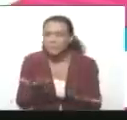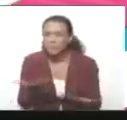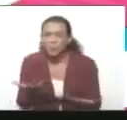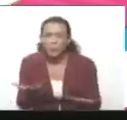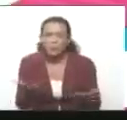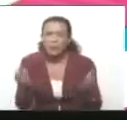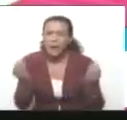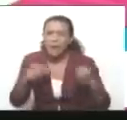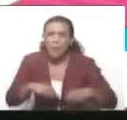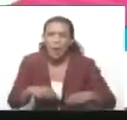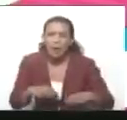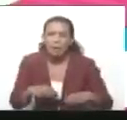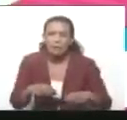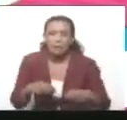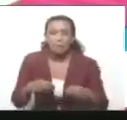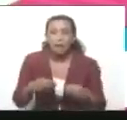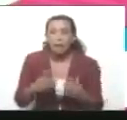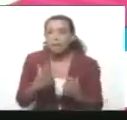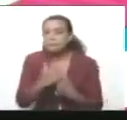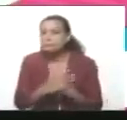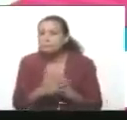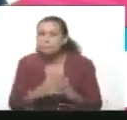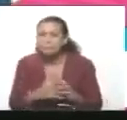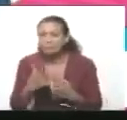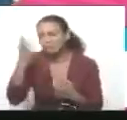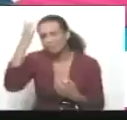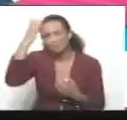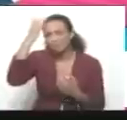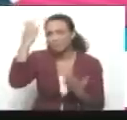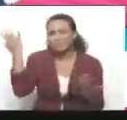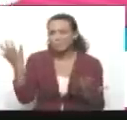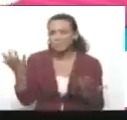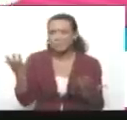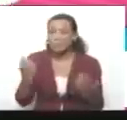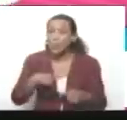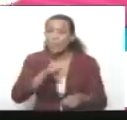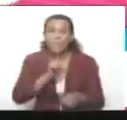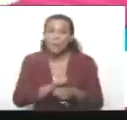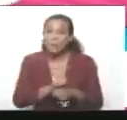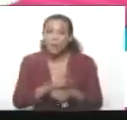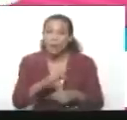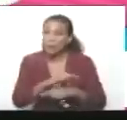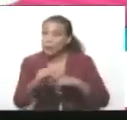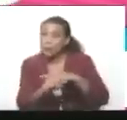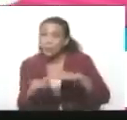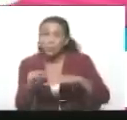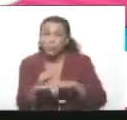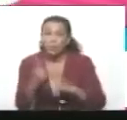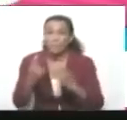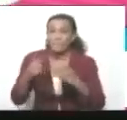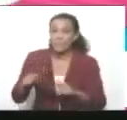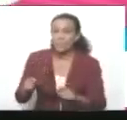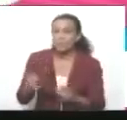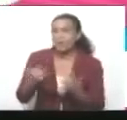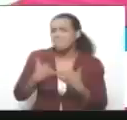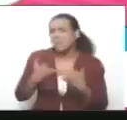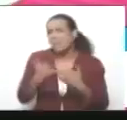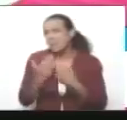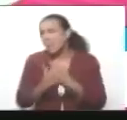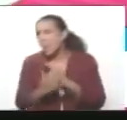para tratar de victimizarse no es el primer presidente de Guyana que trata de victimizarse